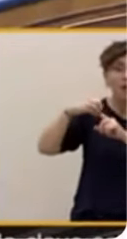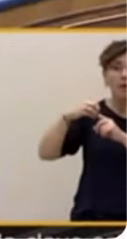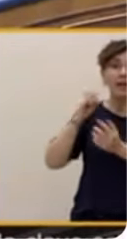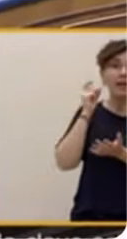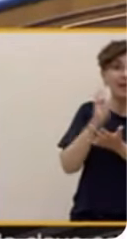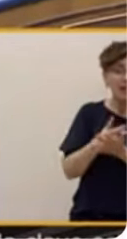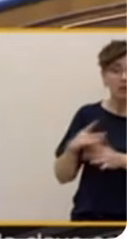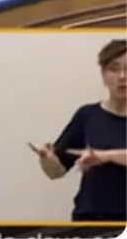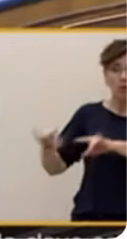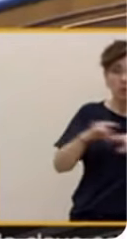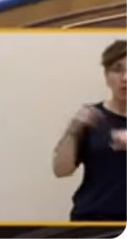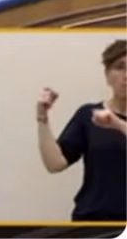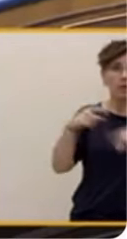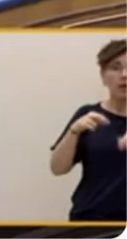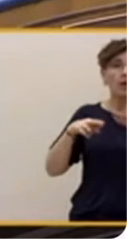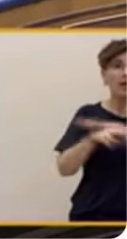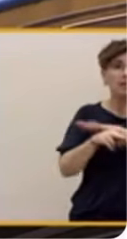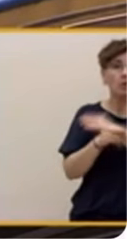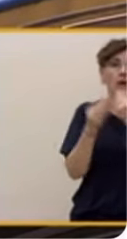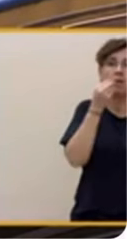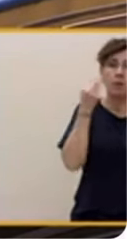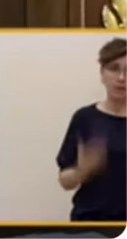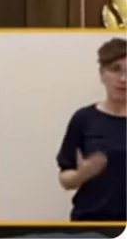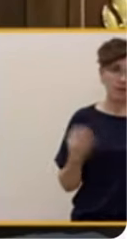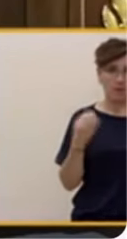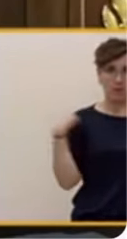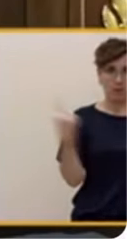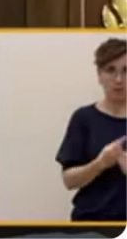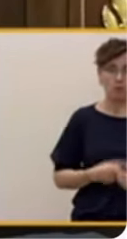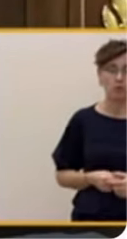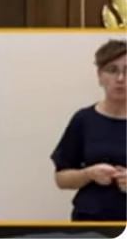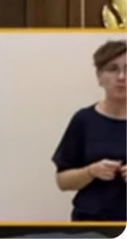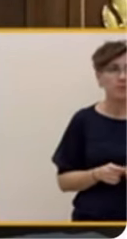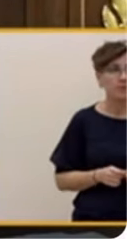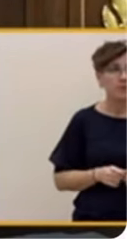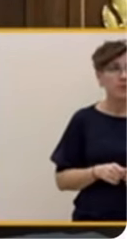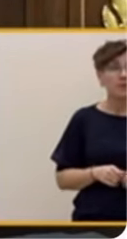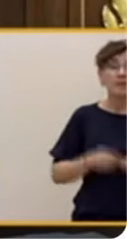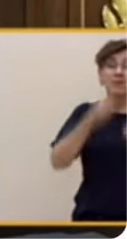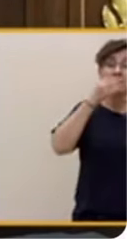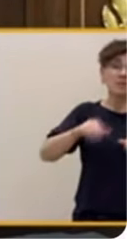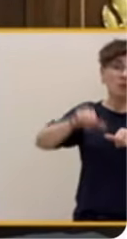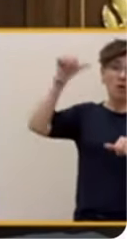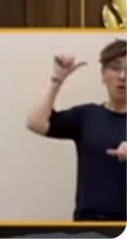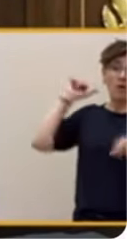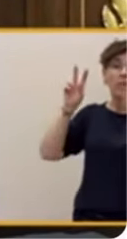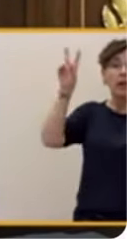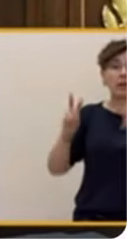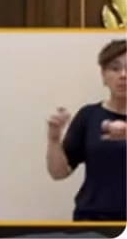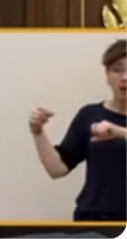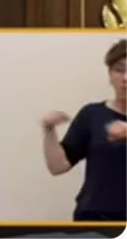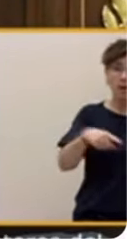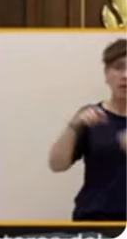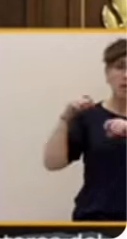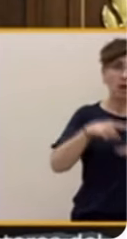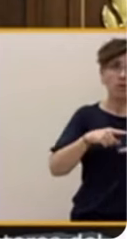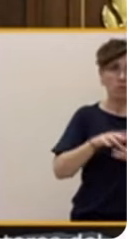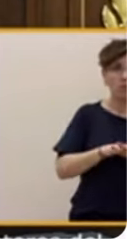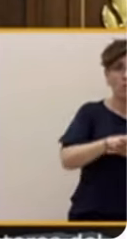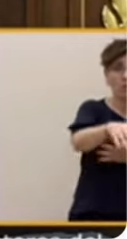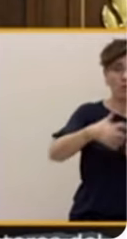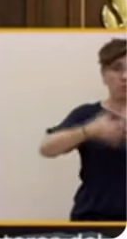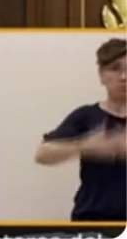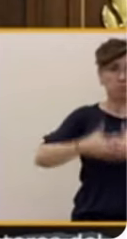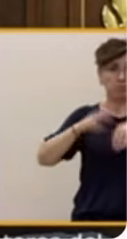A lo largo de la historia, señorías, las migraciones han sido uno de los grandes motores del desarrollo de las naciones. Y el odio y la xenofobia han sido y